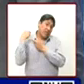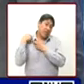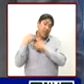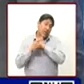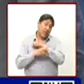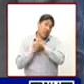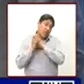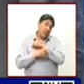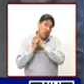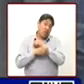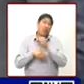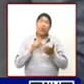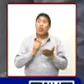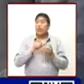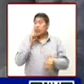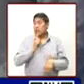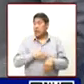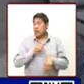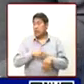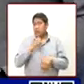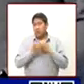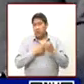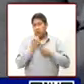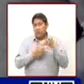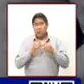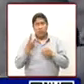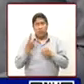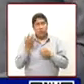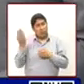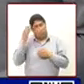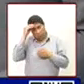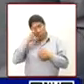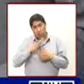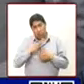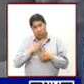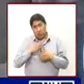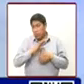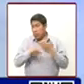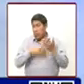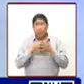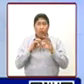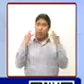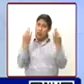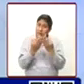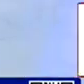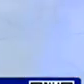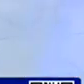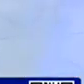este robo, que están en este momento angustiando no solamente a don Policarpio, a toda su familia.